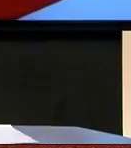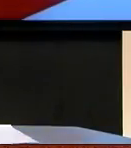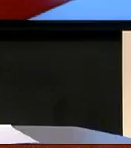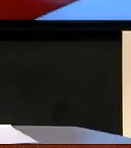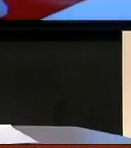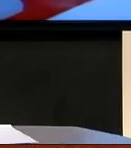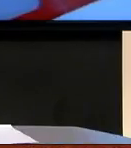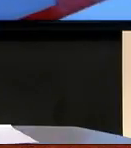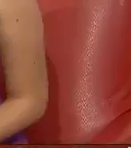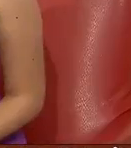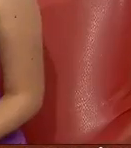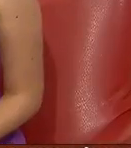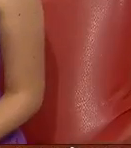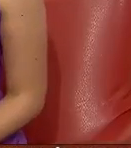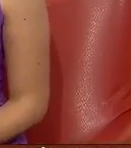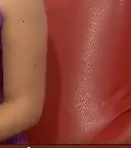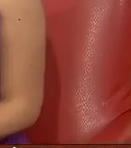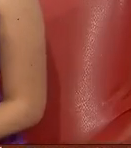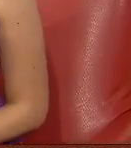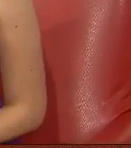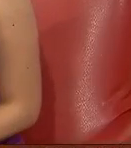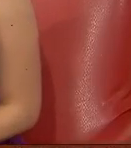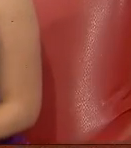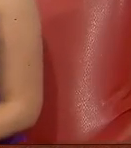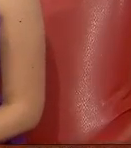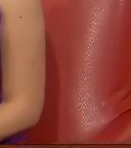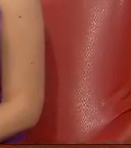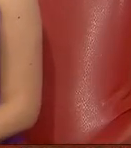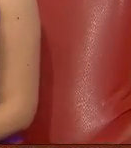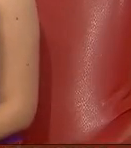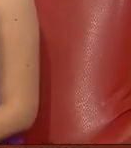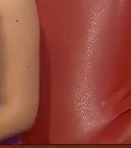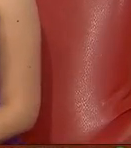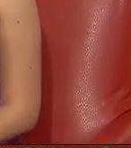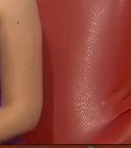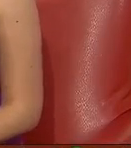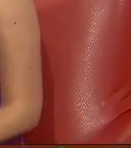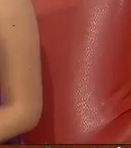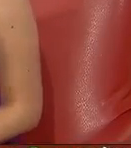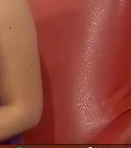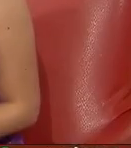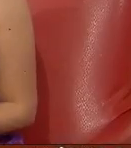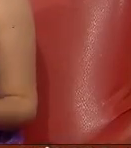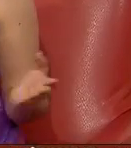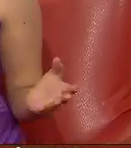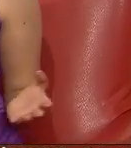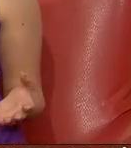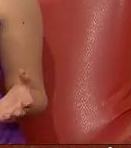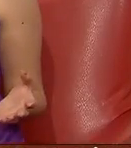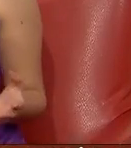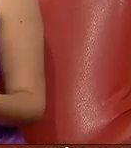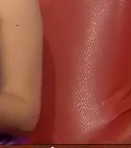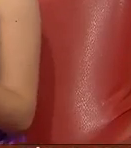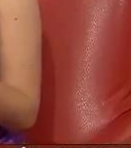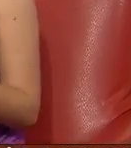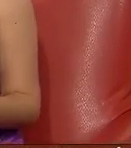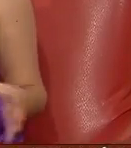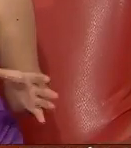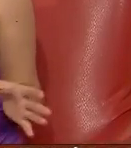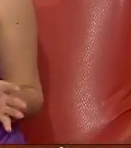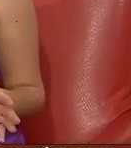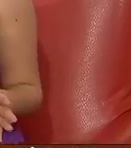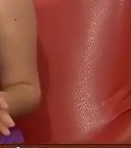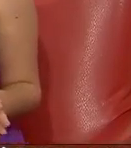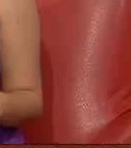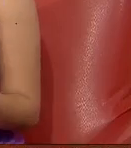días, Ana. Así es, Omar, muy buenos días, Pati. Como bien lo mencionabas, ayer por la mañana y bueno, durante todo